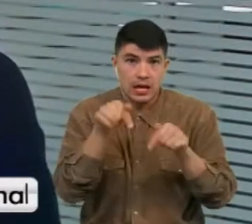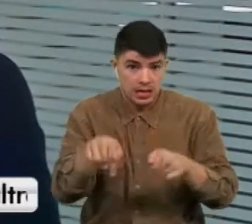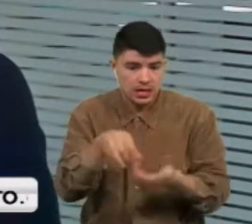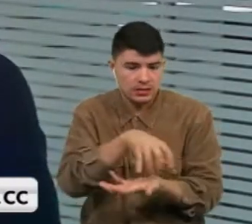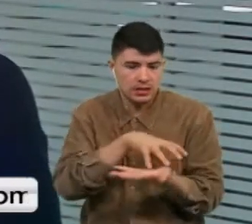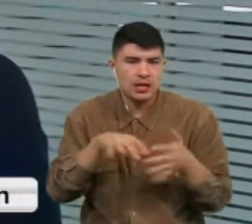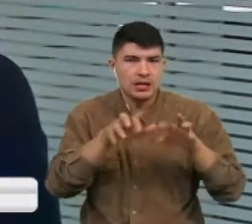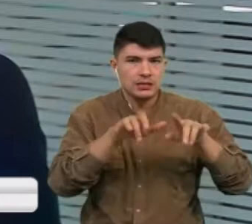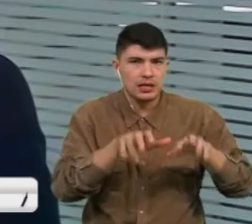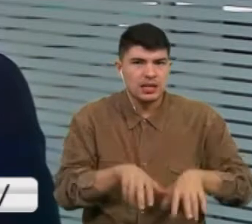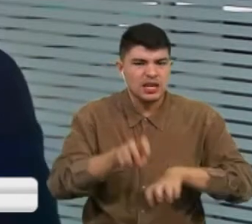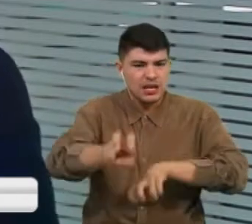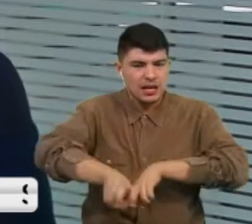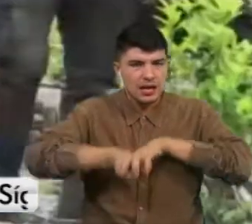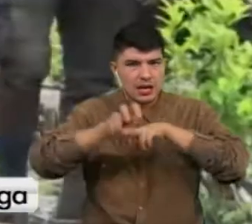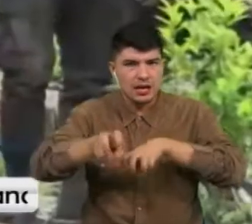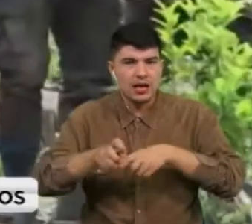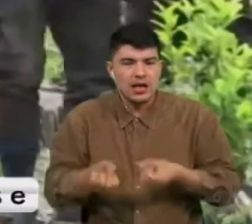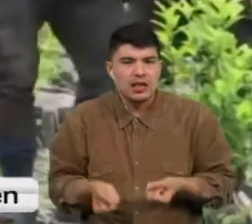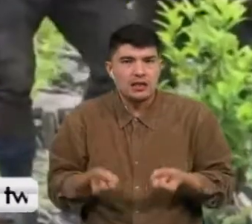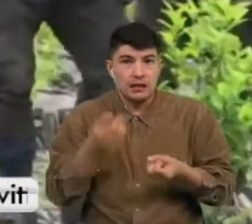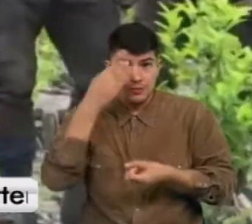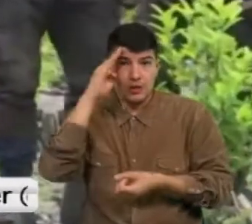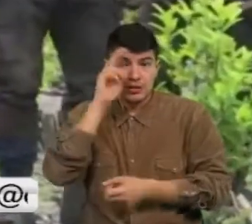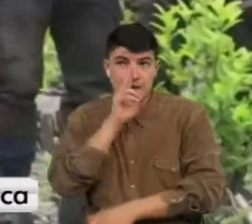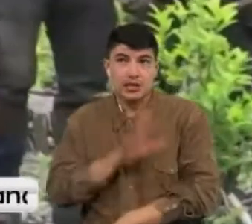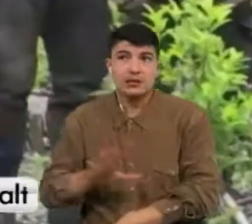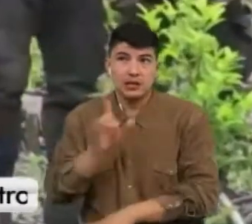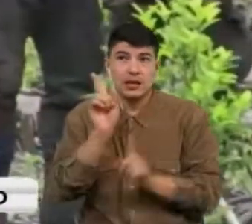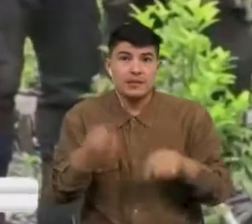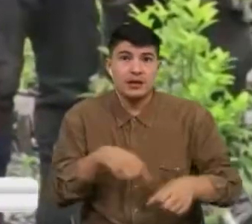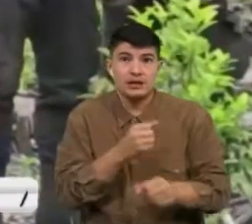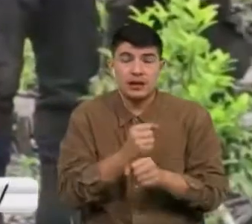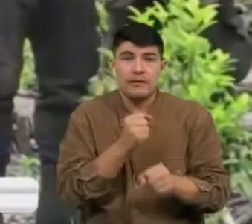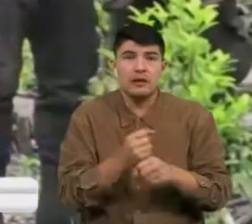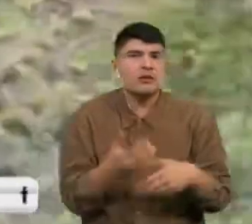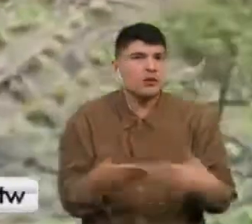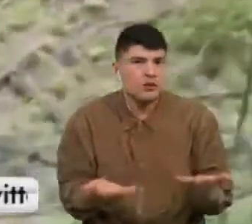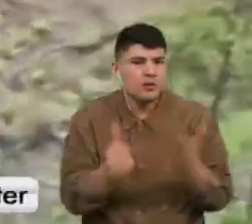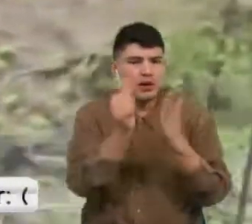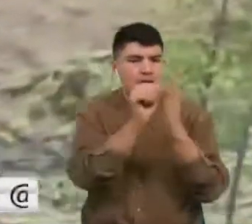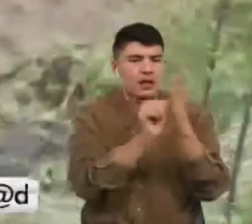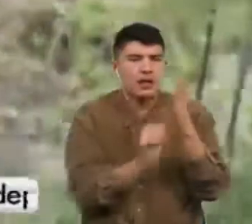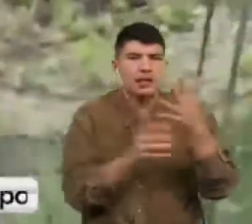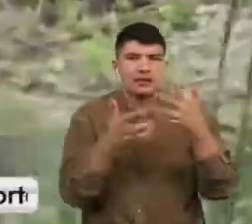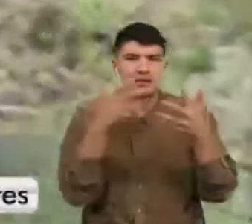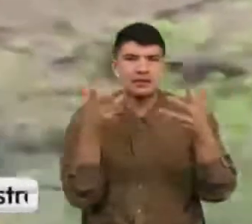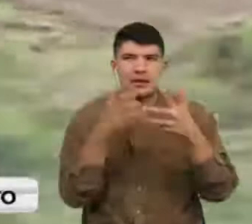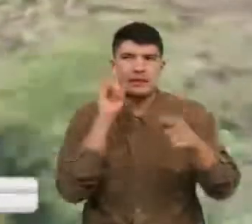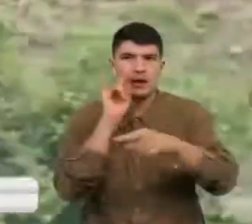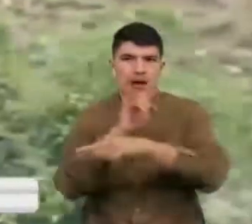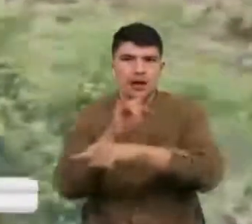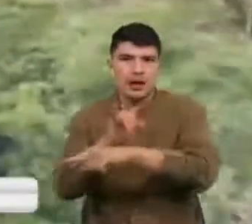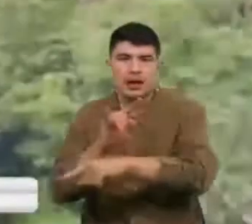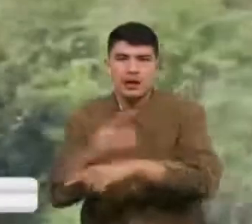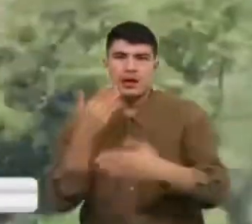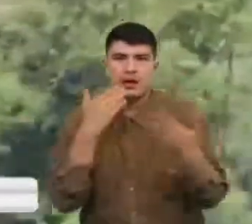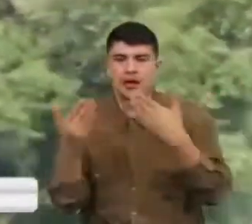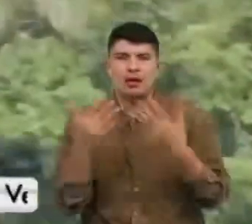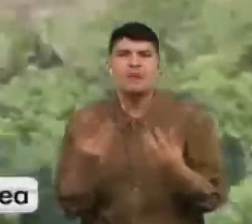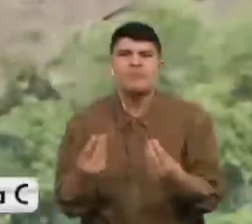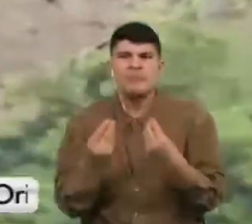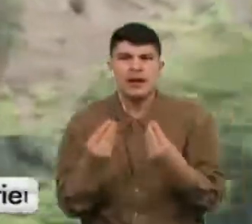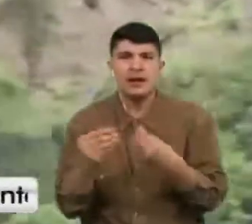con la Secretaría de Agricultura, lanzar. La Policía Nacional lo está trabajando a través del programa de Sistema Integrado de Seguridad Rural, SISER, para que